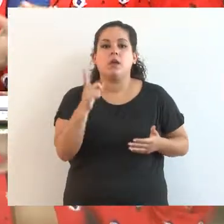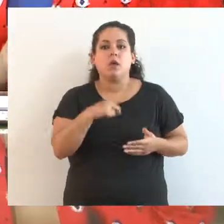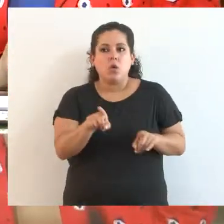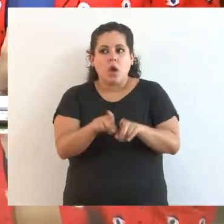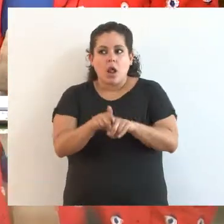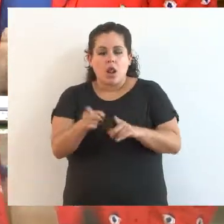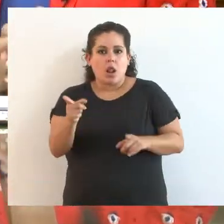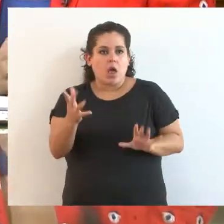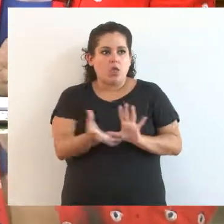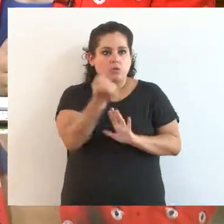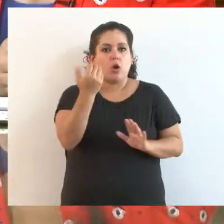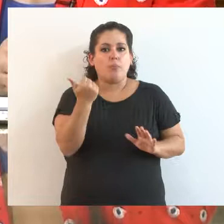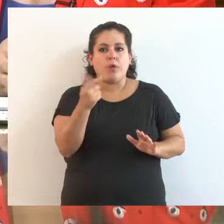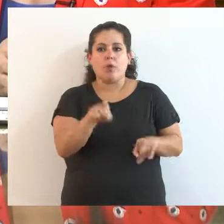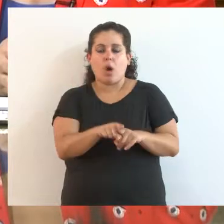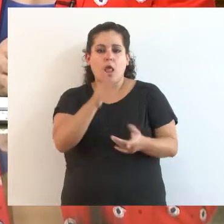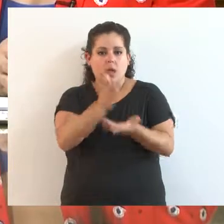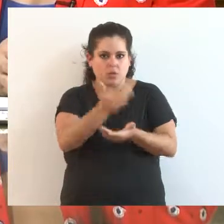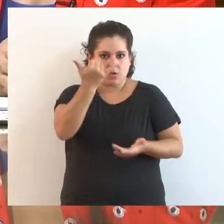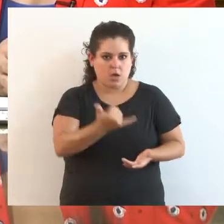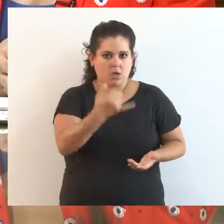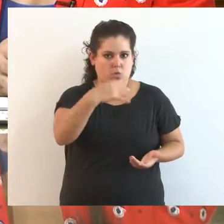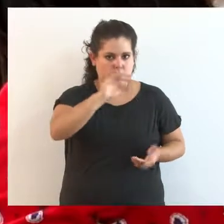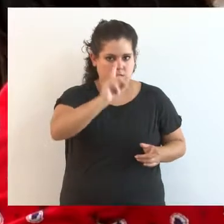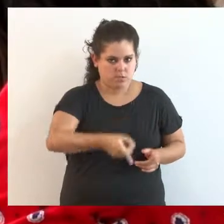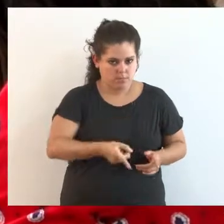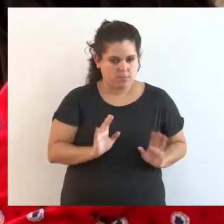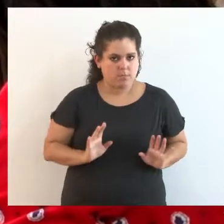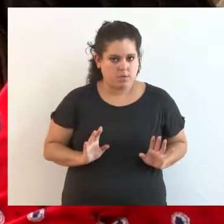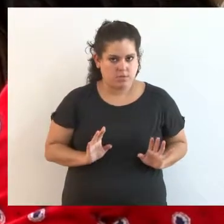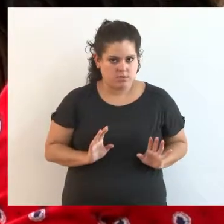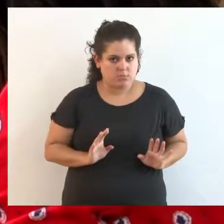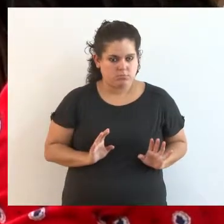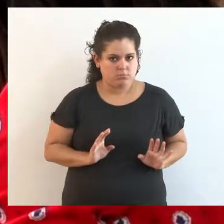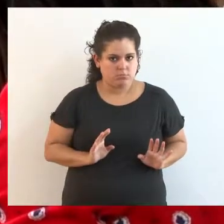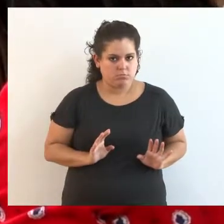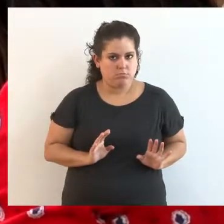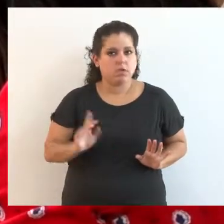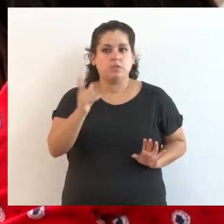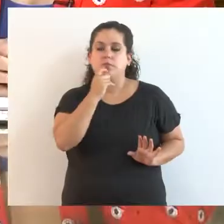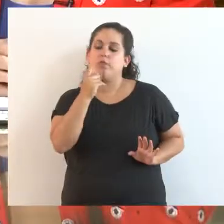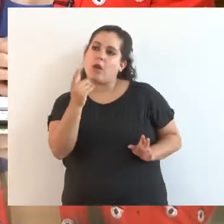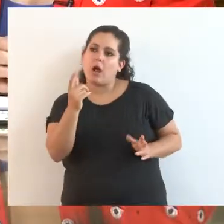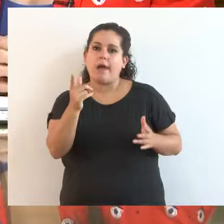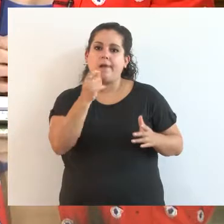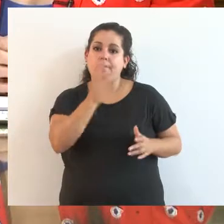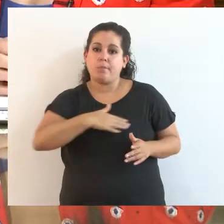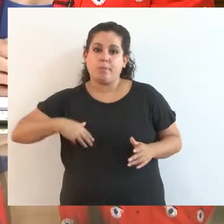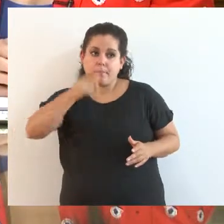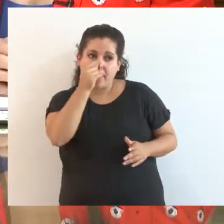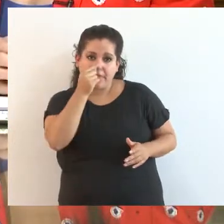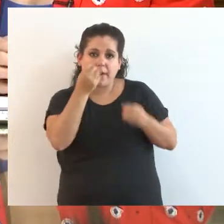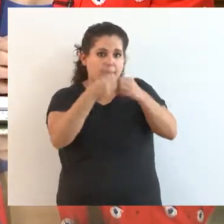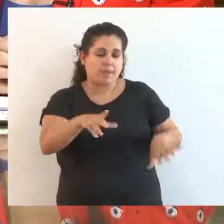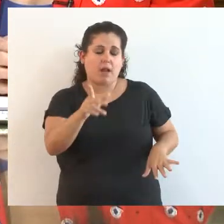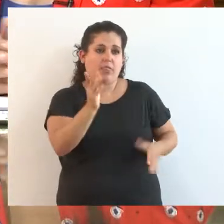también la adopción se puede revocar, es decir, mismos derechos, mismas obligaciones. No estaba previsto cuando se revocaba la adopción plena, por ejemplo, simple. Bueno, pero